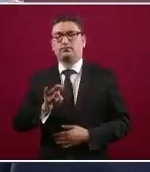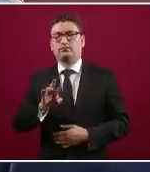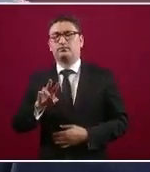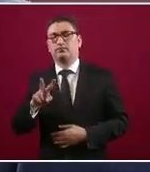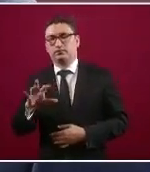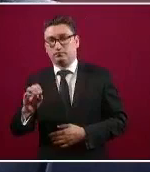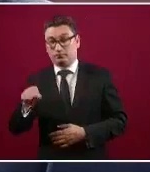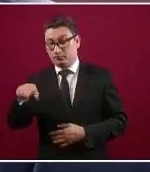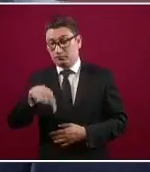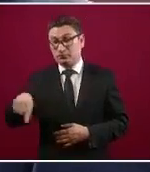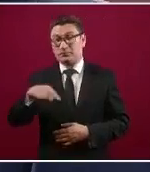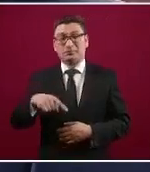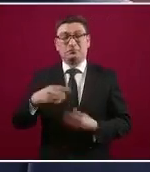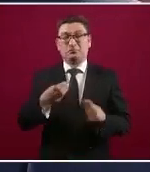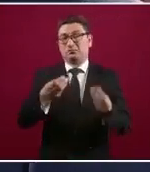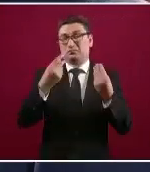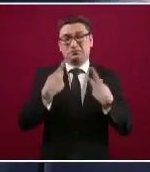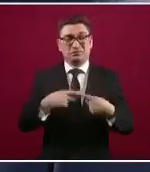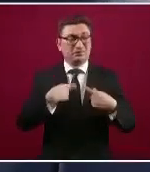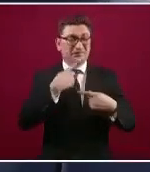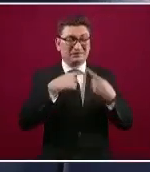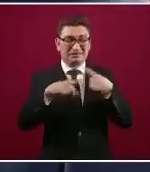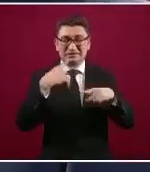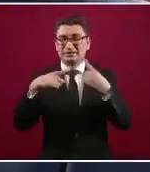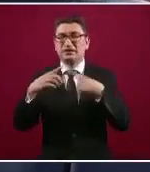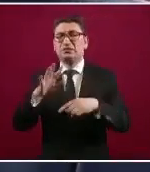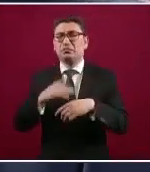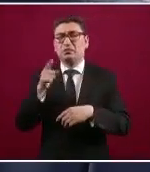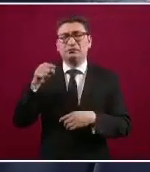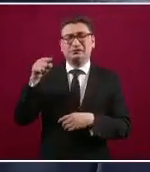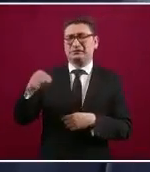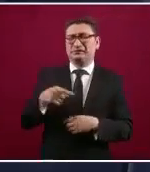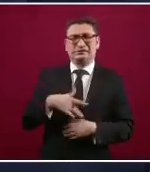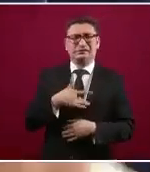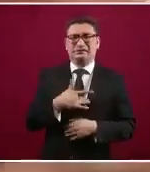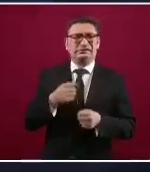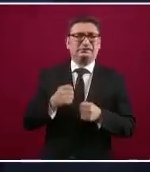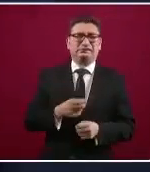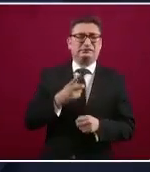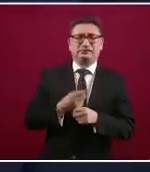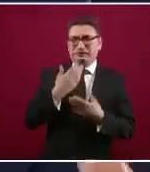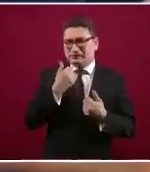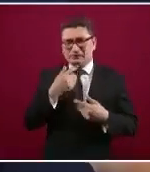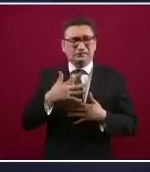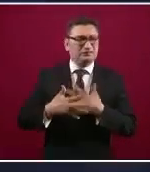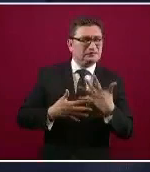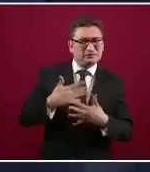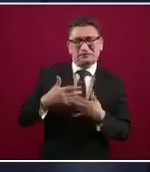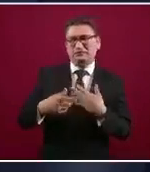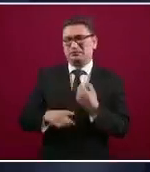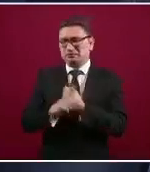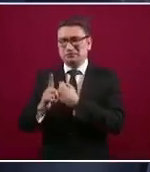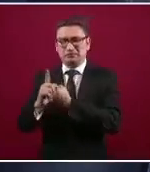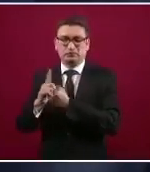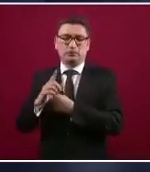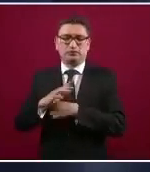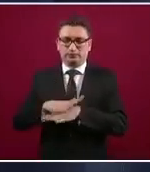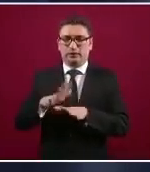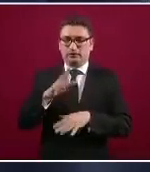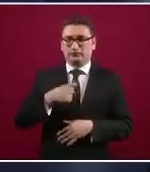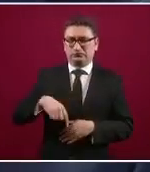muchas quejas por la inseguridad, por la violencia. Ahora que recorrimos, toda esa